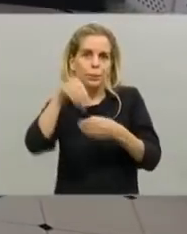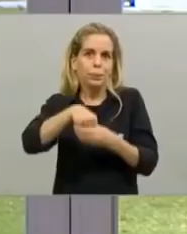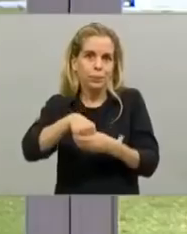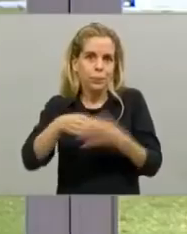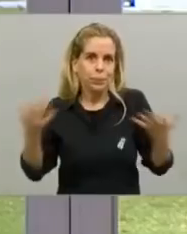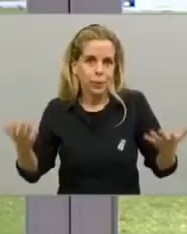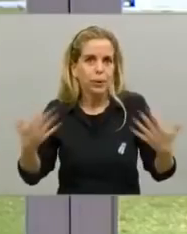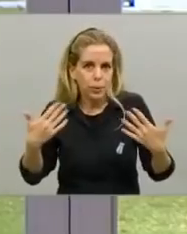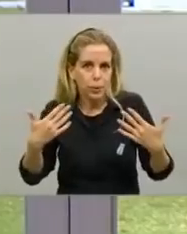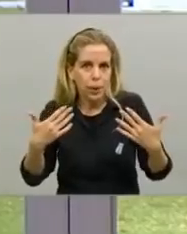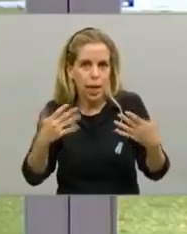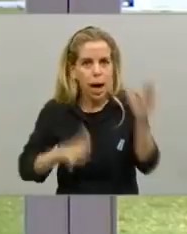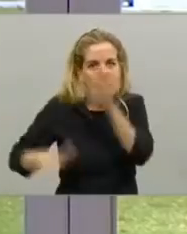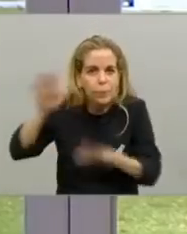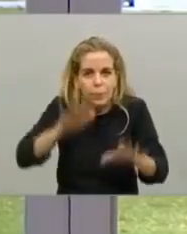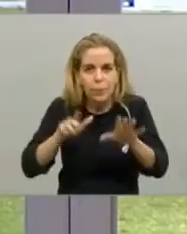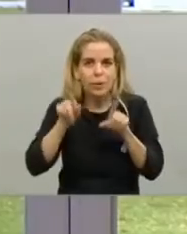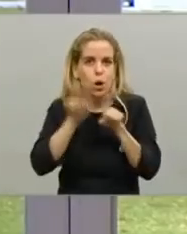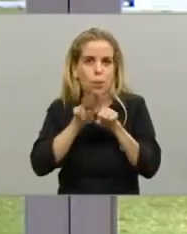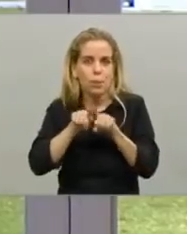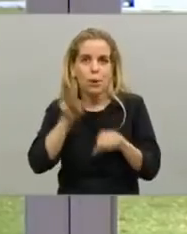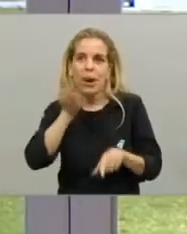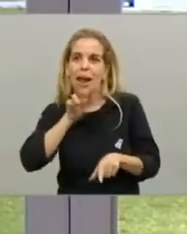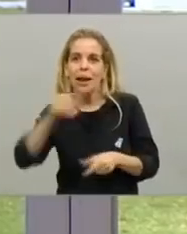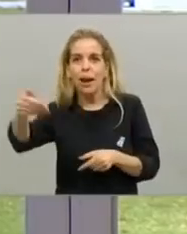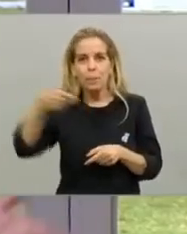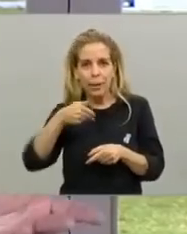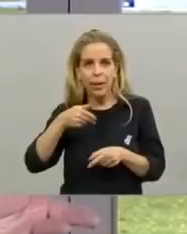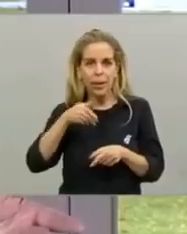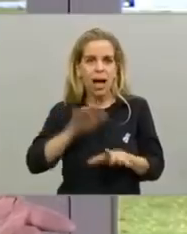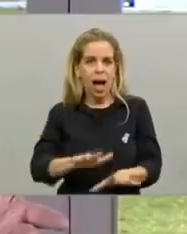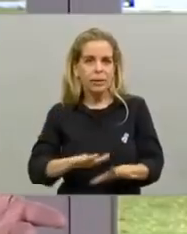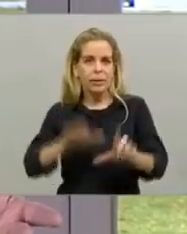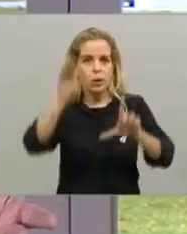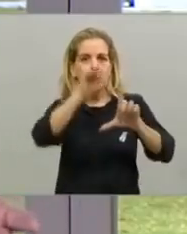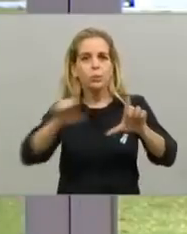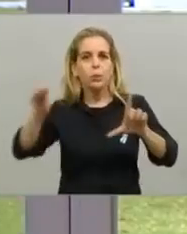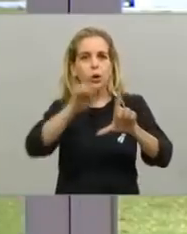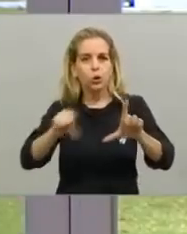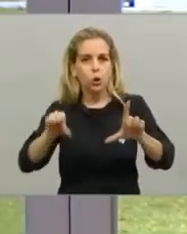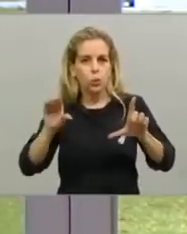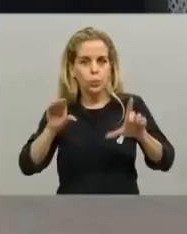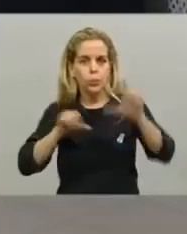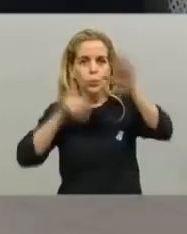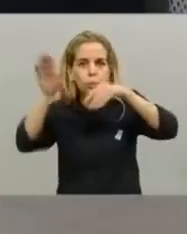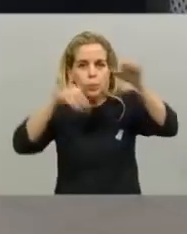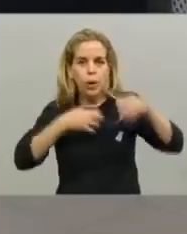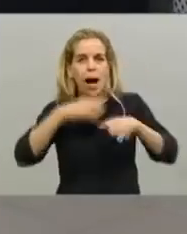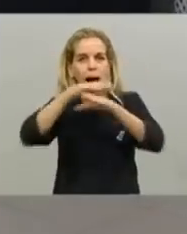hacer posible la propuesta de Celina era esta: reunirnos en